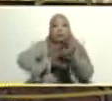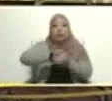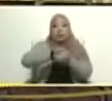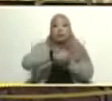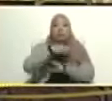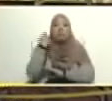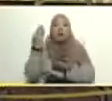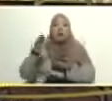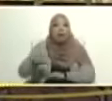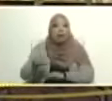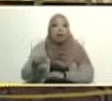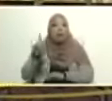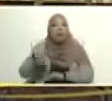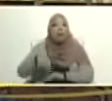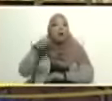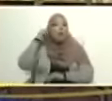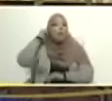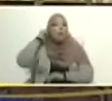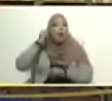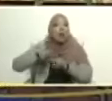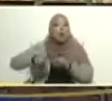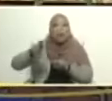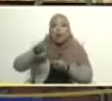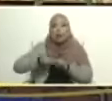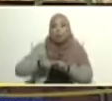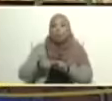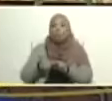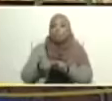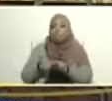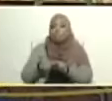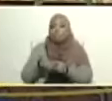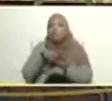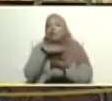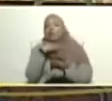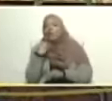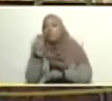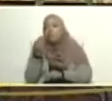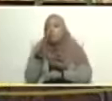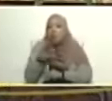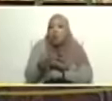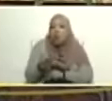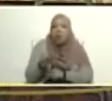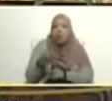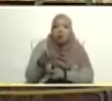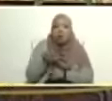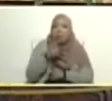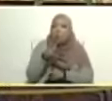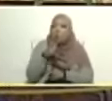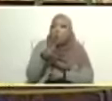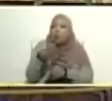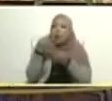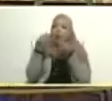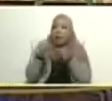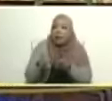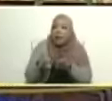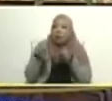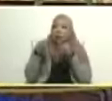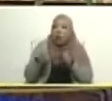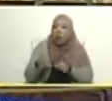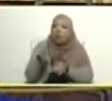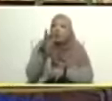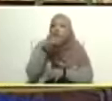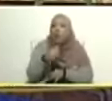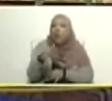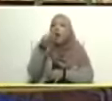matándolas incluso, a los niños, a las niñas, muriendo por las causas de la naturaleza misma